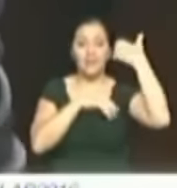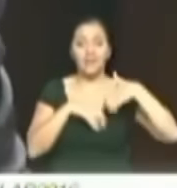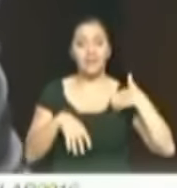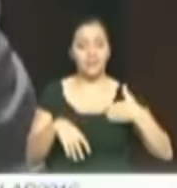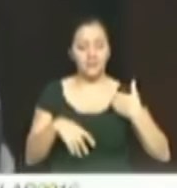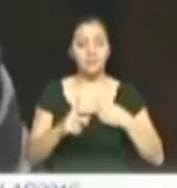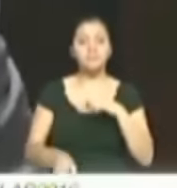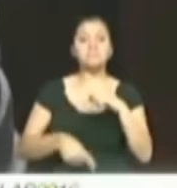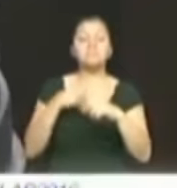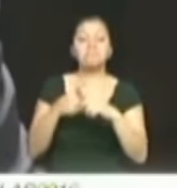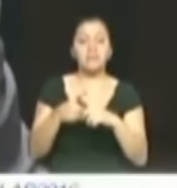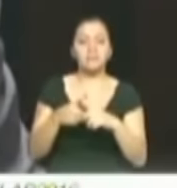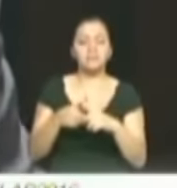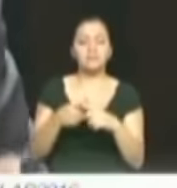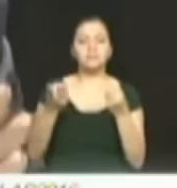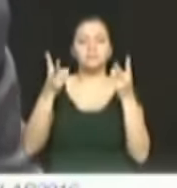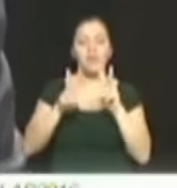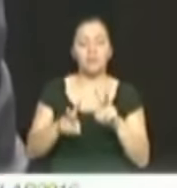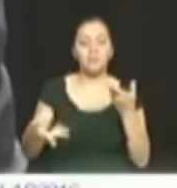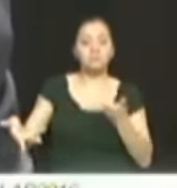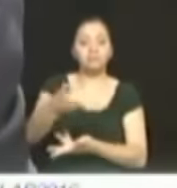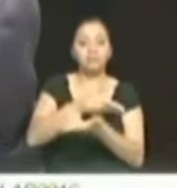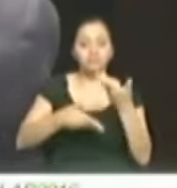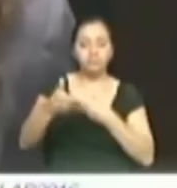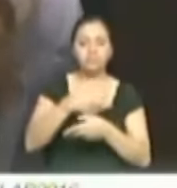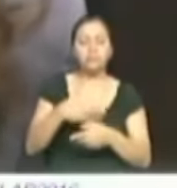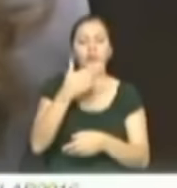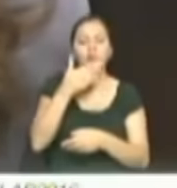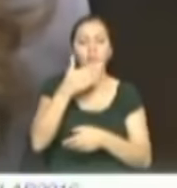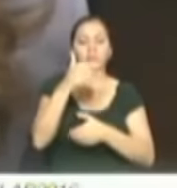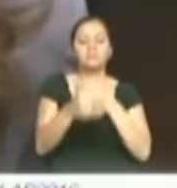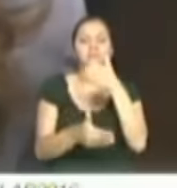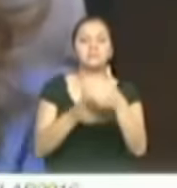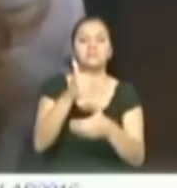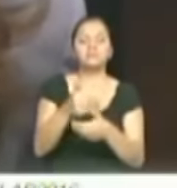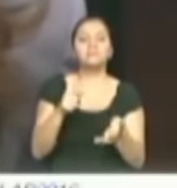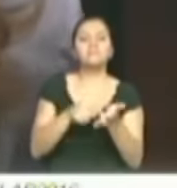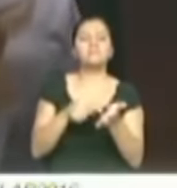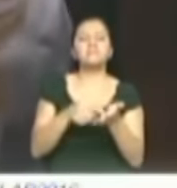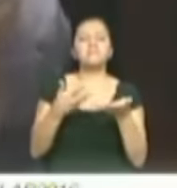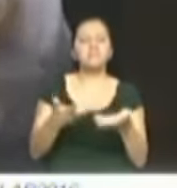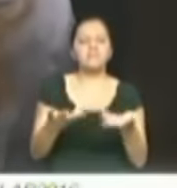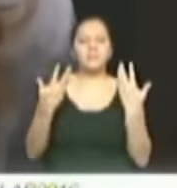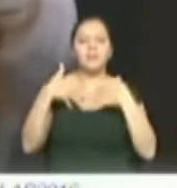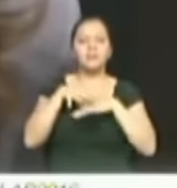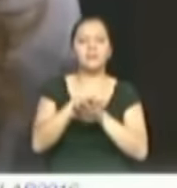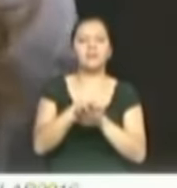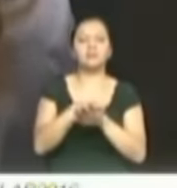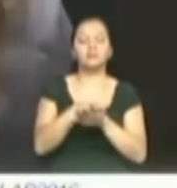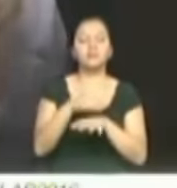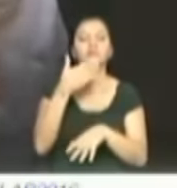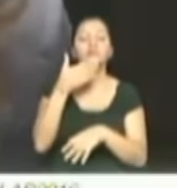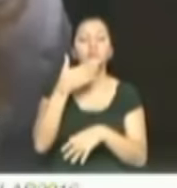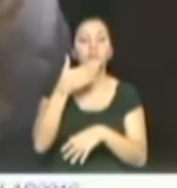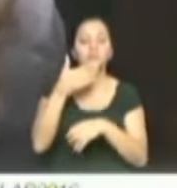actuación, por la intervención que hemos tenido como integrantes de la